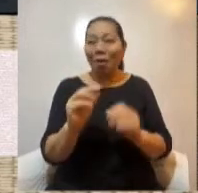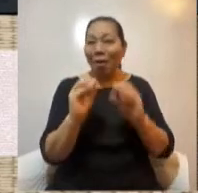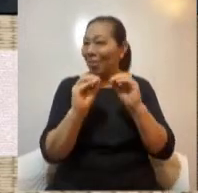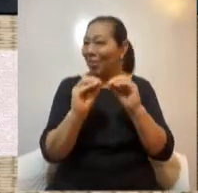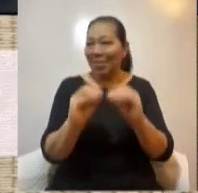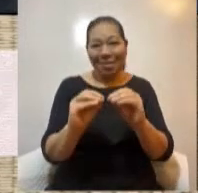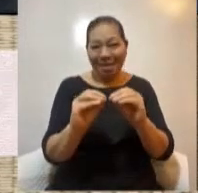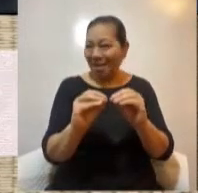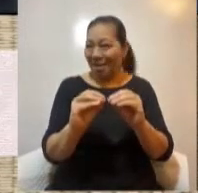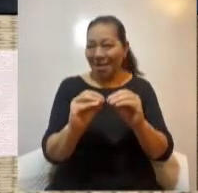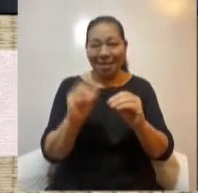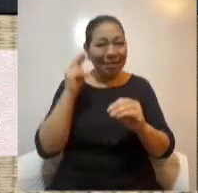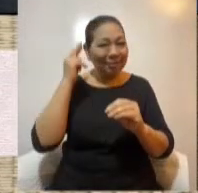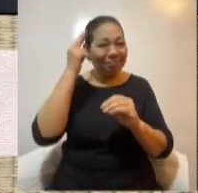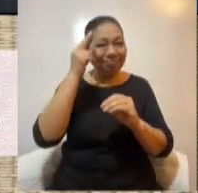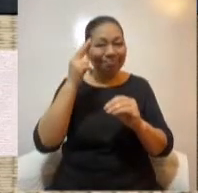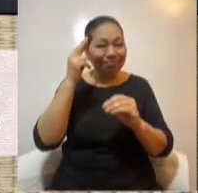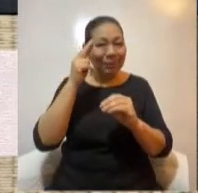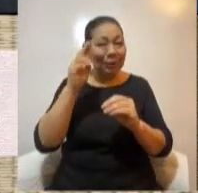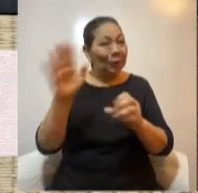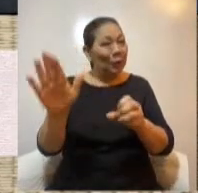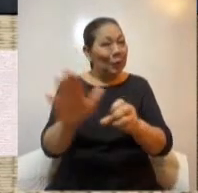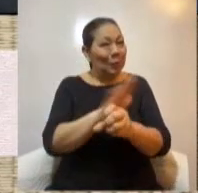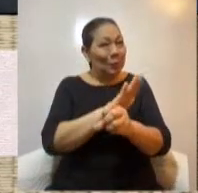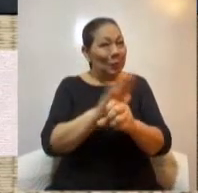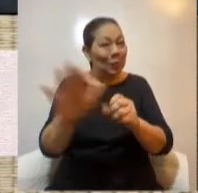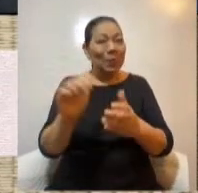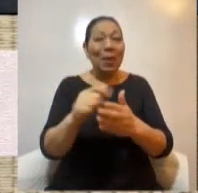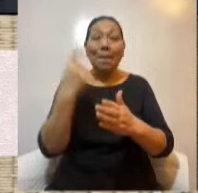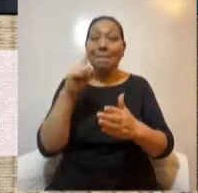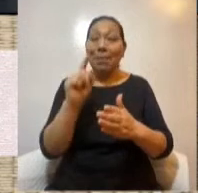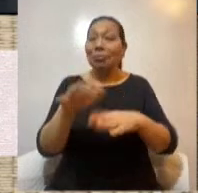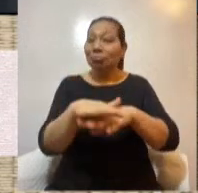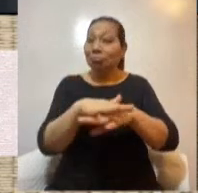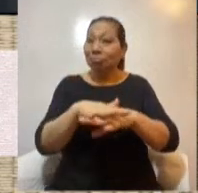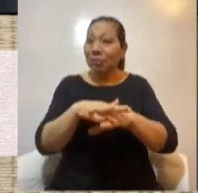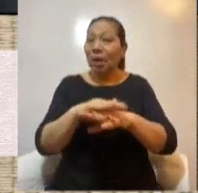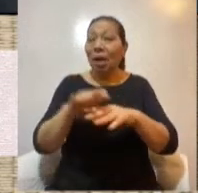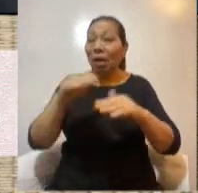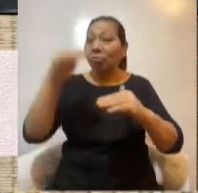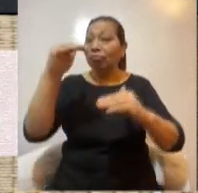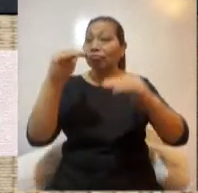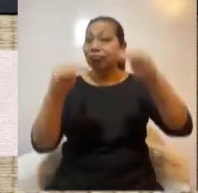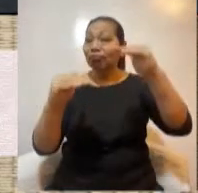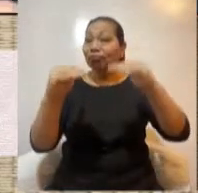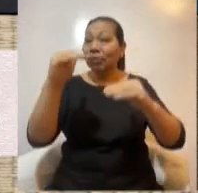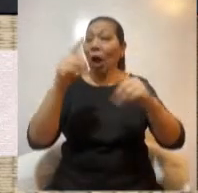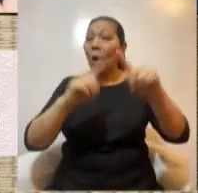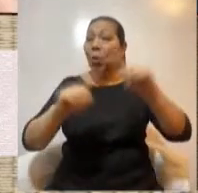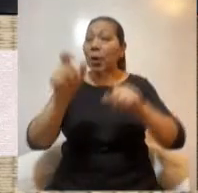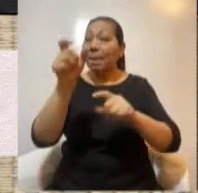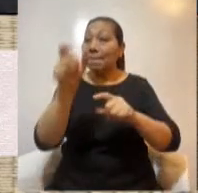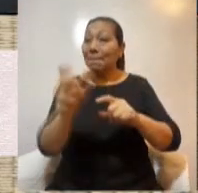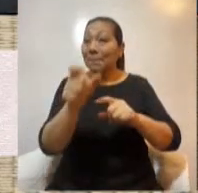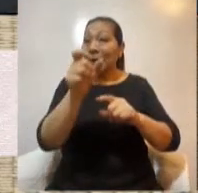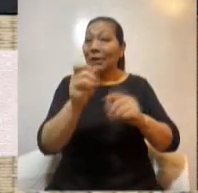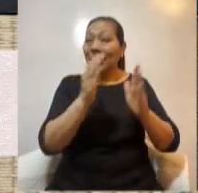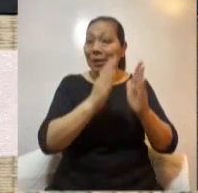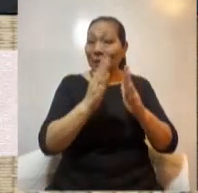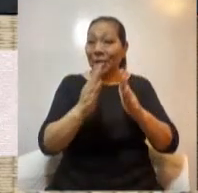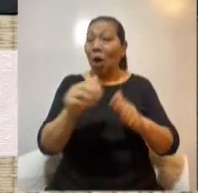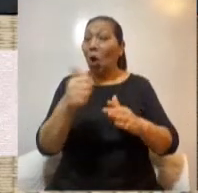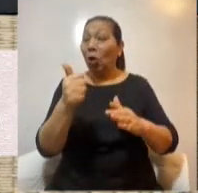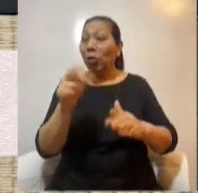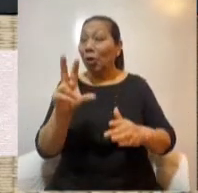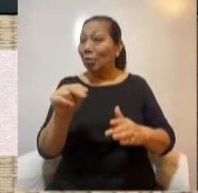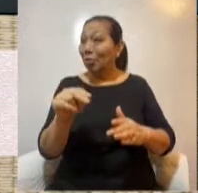no ofrece una razón suficiente para un trato desigual, es decir, que algunas personas tengan un